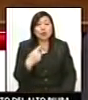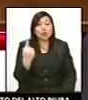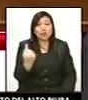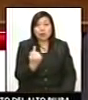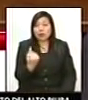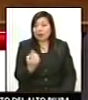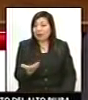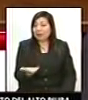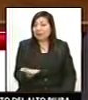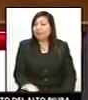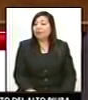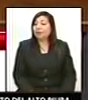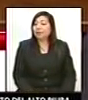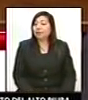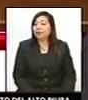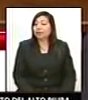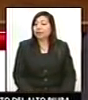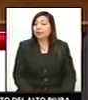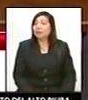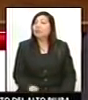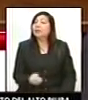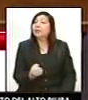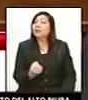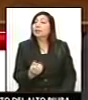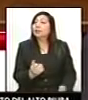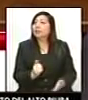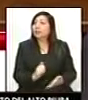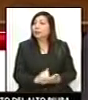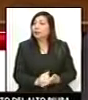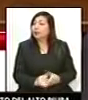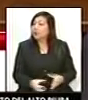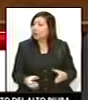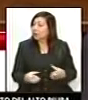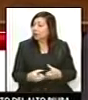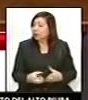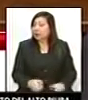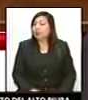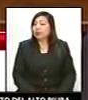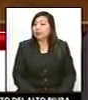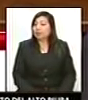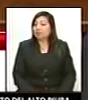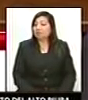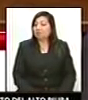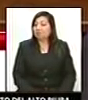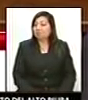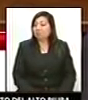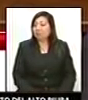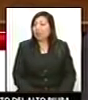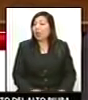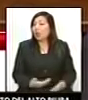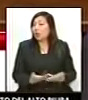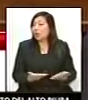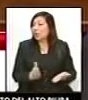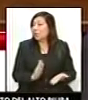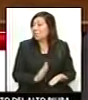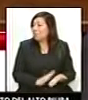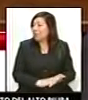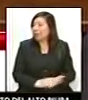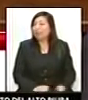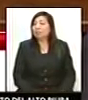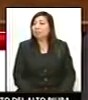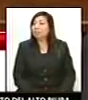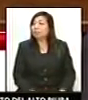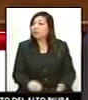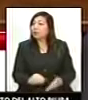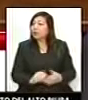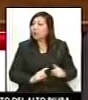está referido a aquellos, a la comisión de aquellos delitos presuntamente